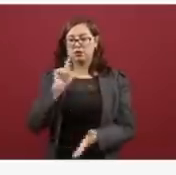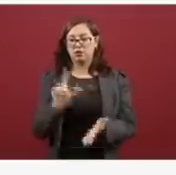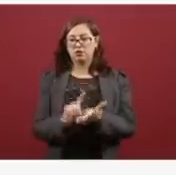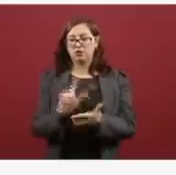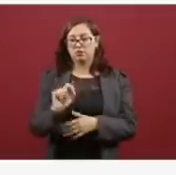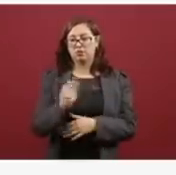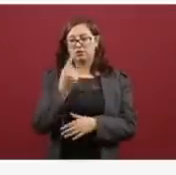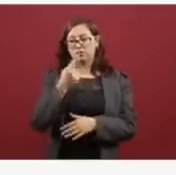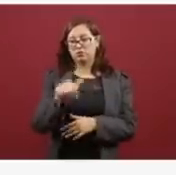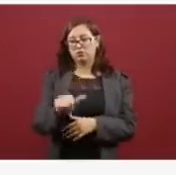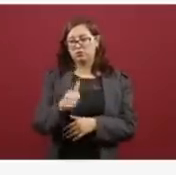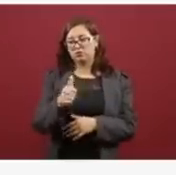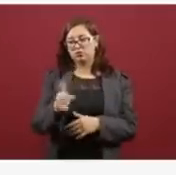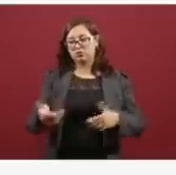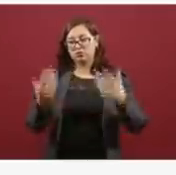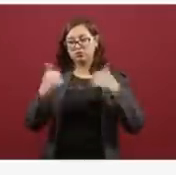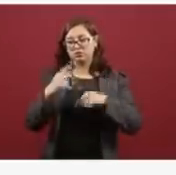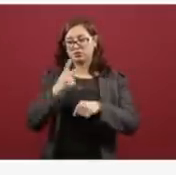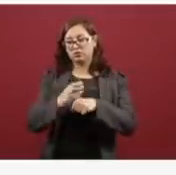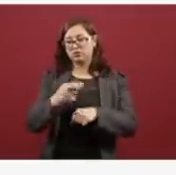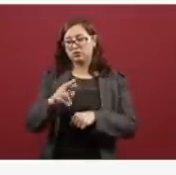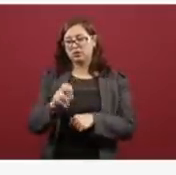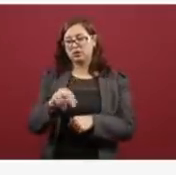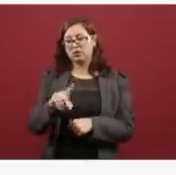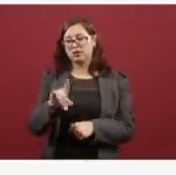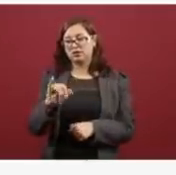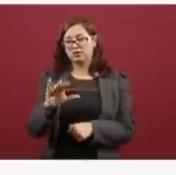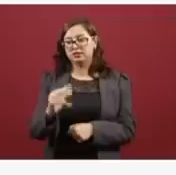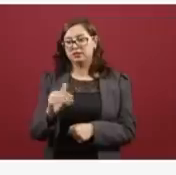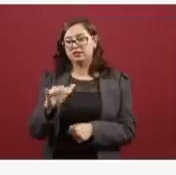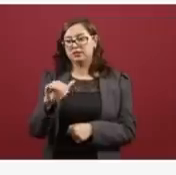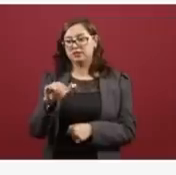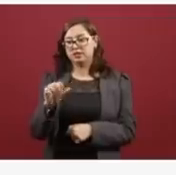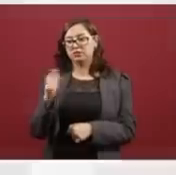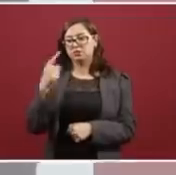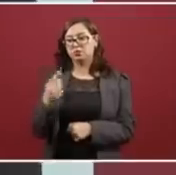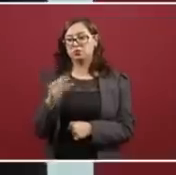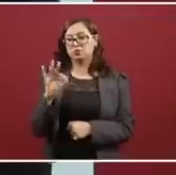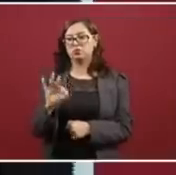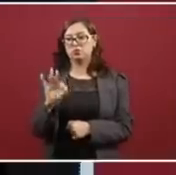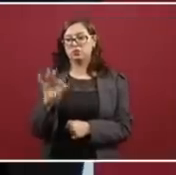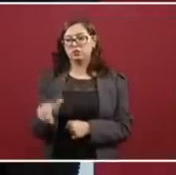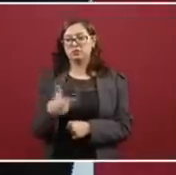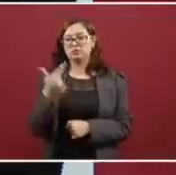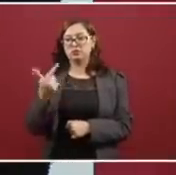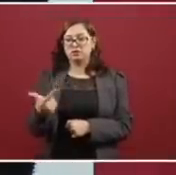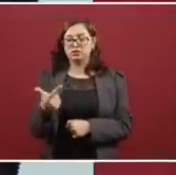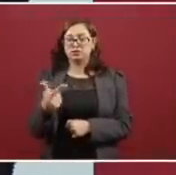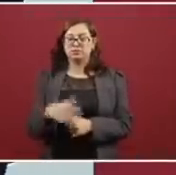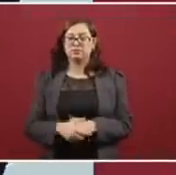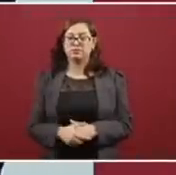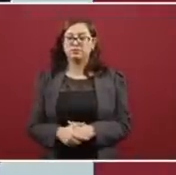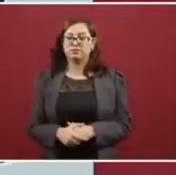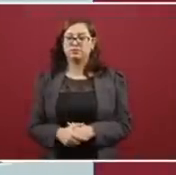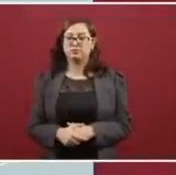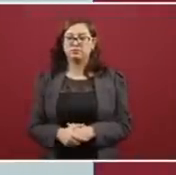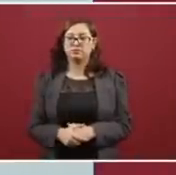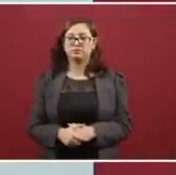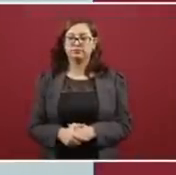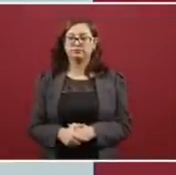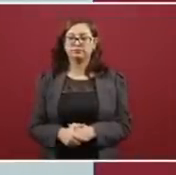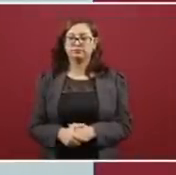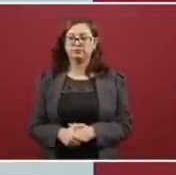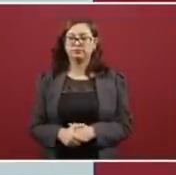y rendí chicas 147 con precio de venta al público 21 04 nos vamos al